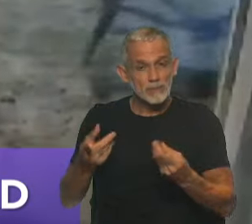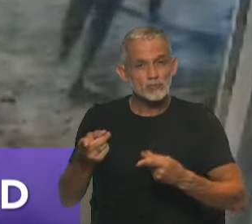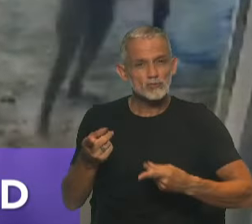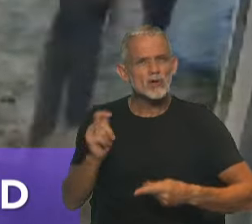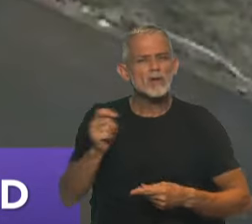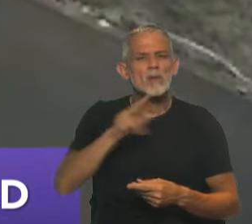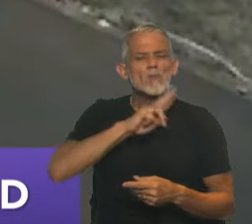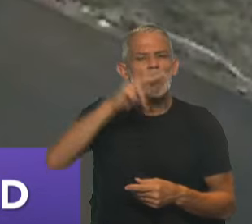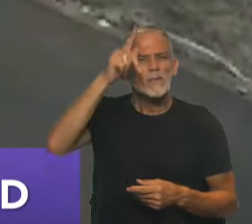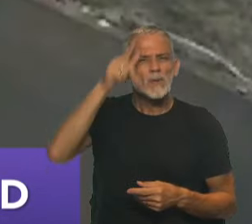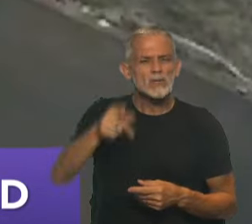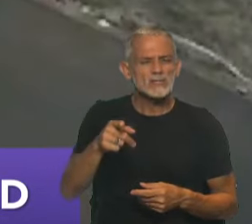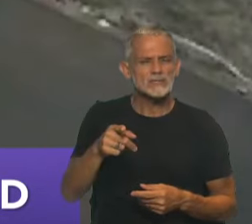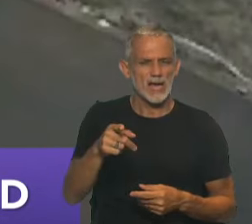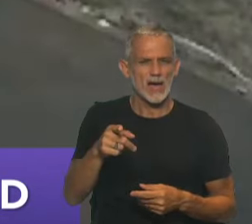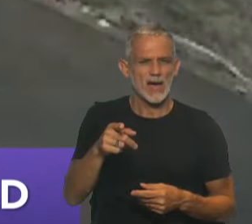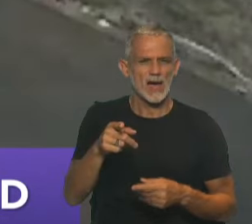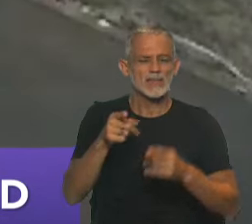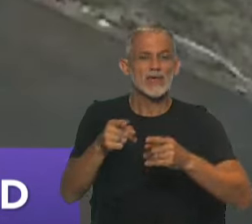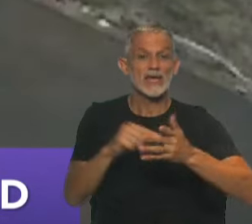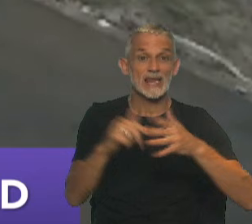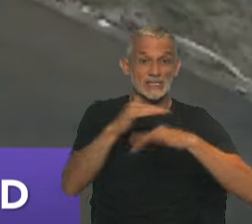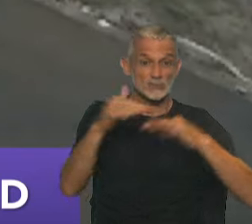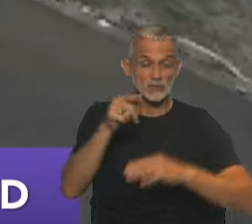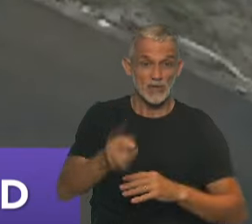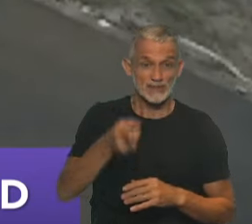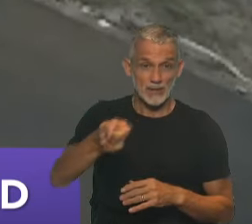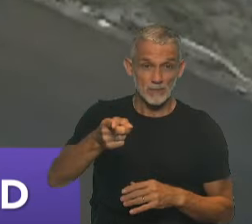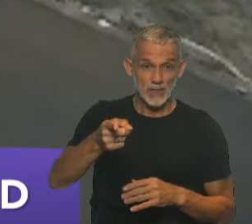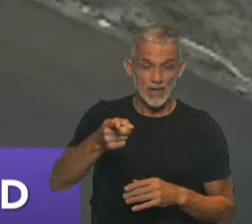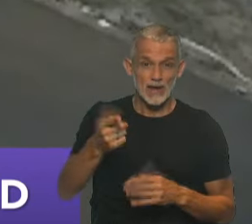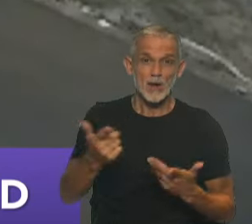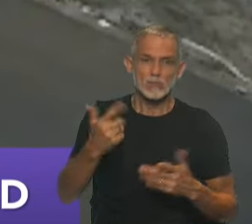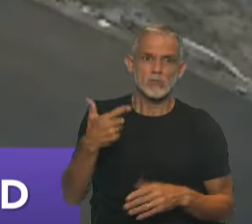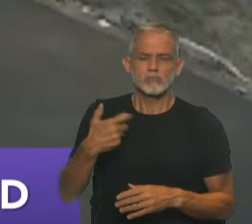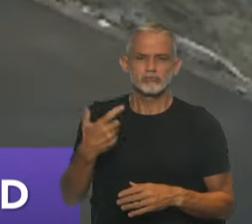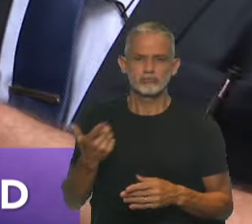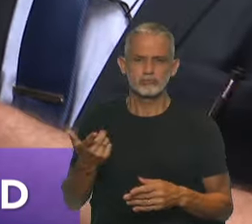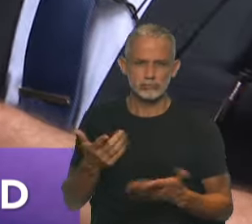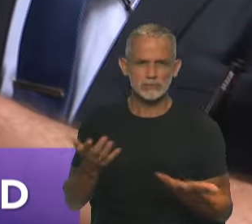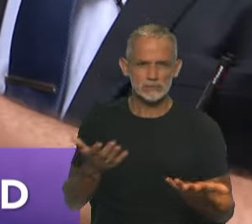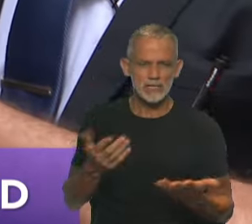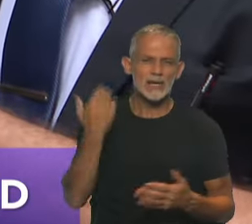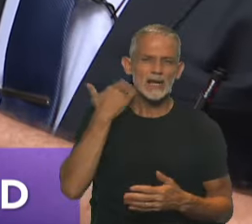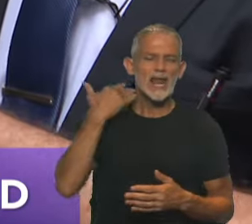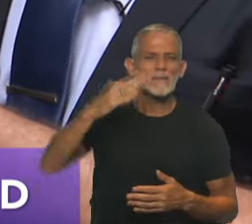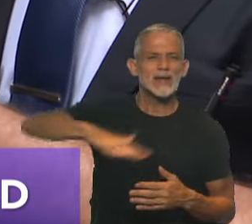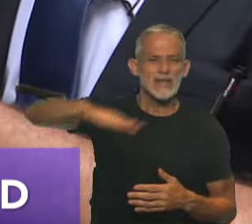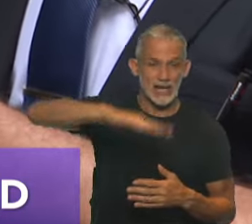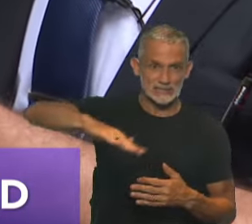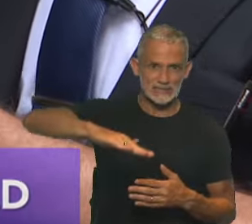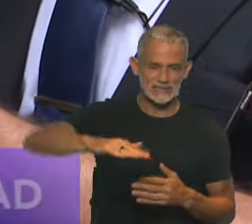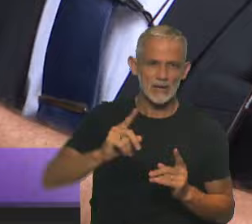con la policía eh de la ciudad que fue eh digamos baleada en en la matanza